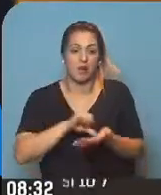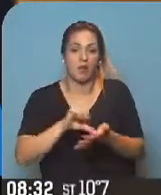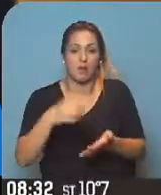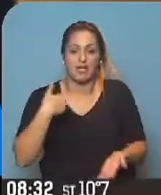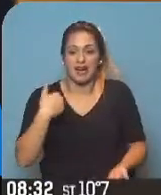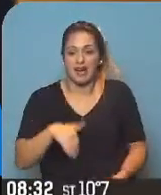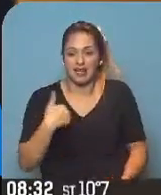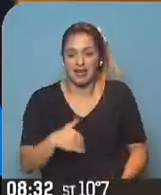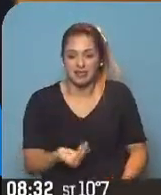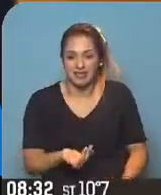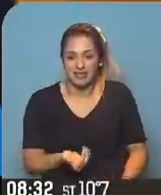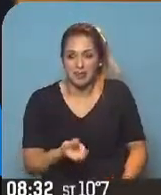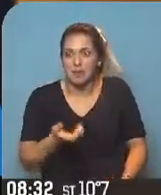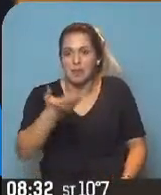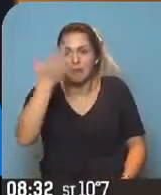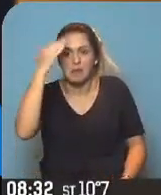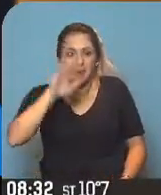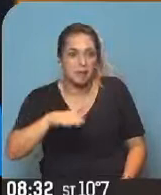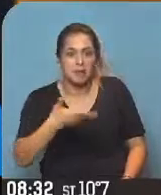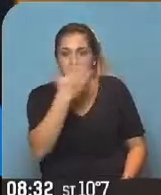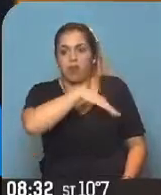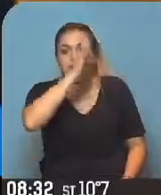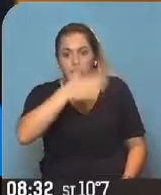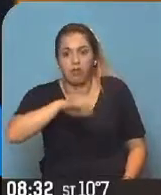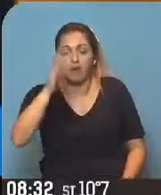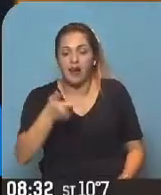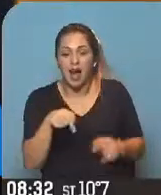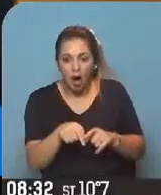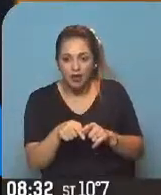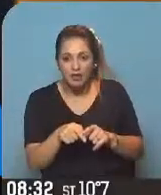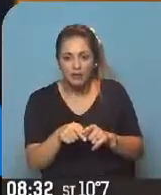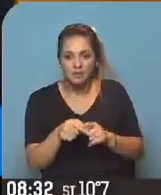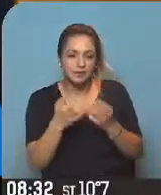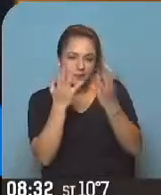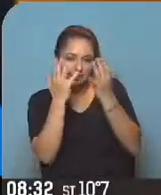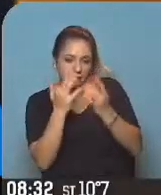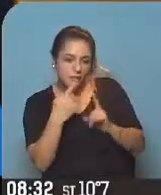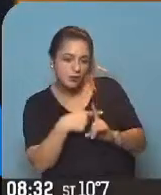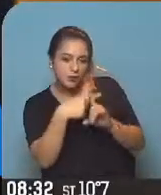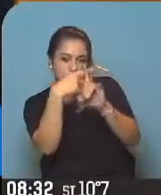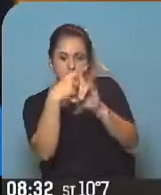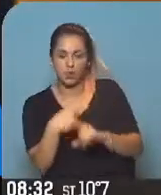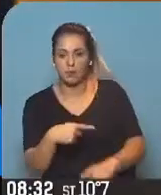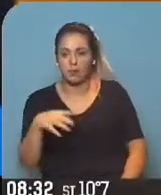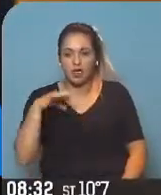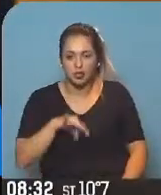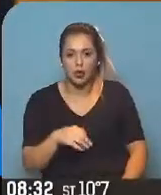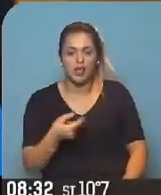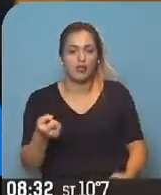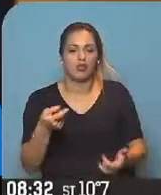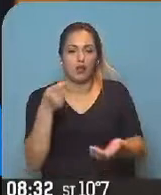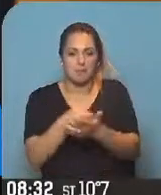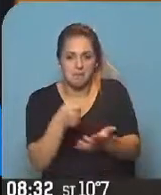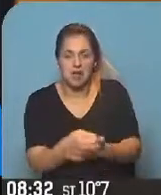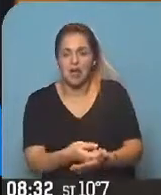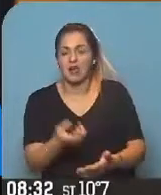calcular cuáles van a ser los gastos en salarios los precios de los insumos que va a tener que pagar